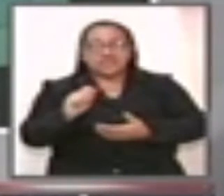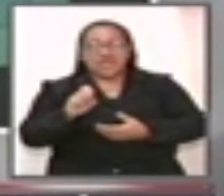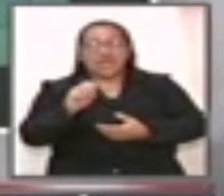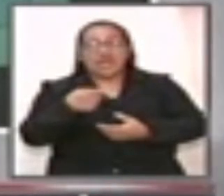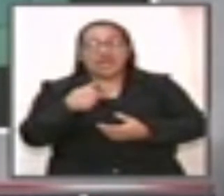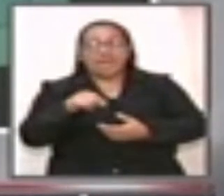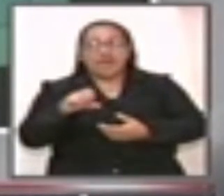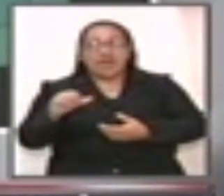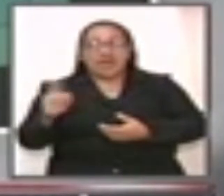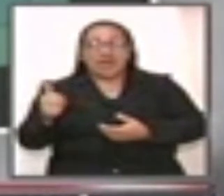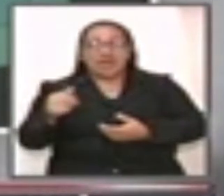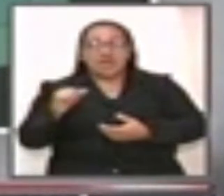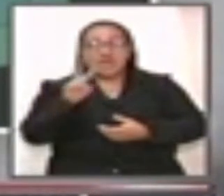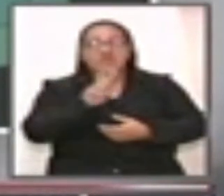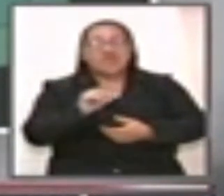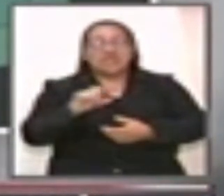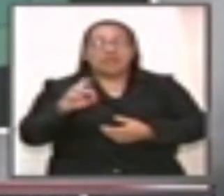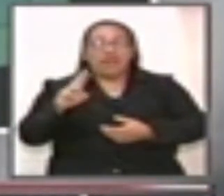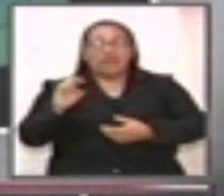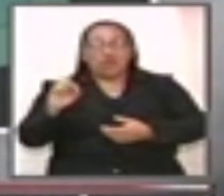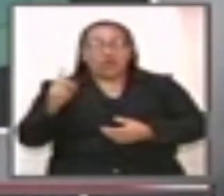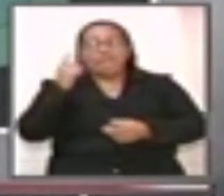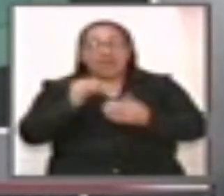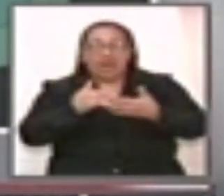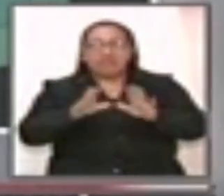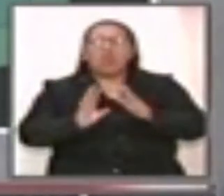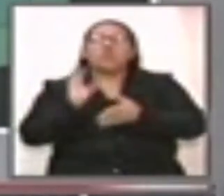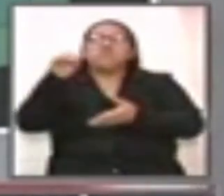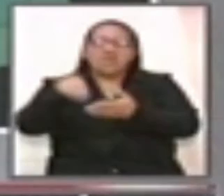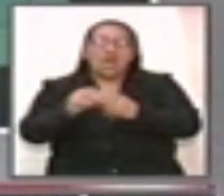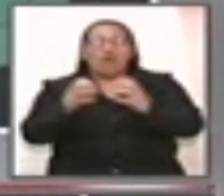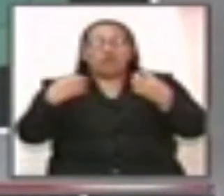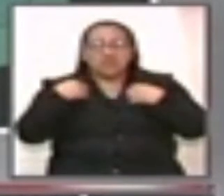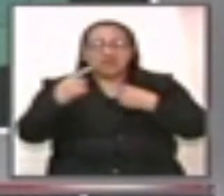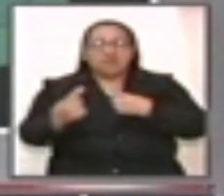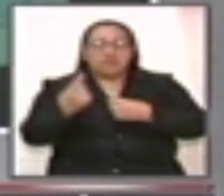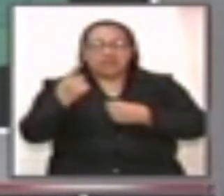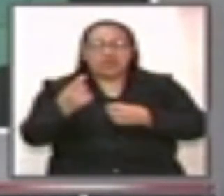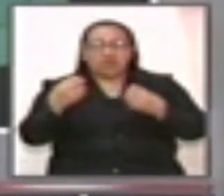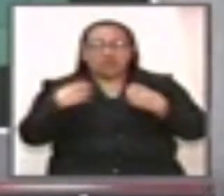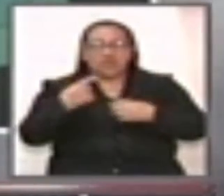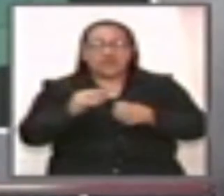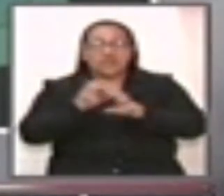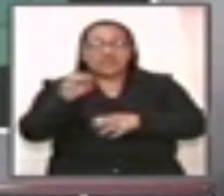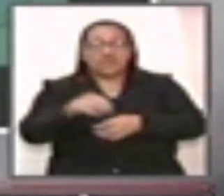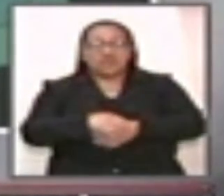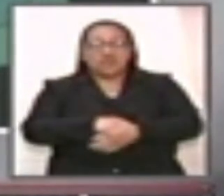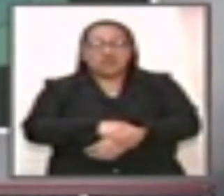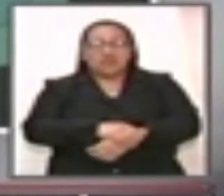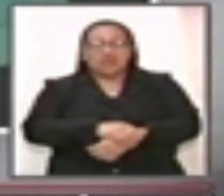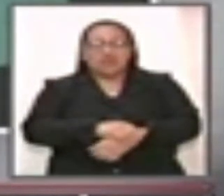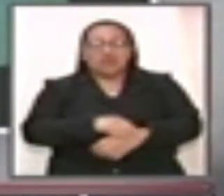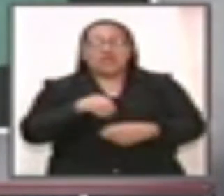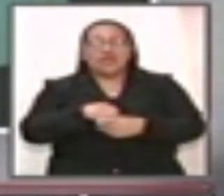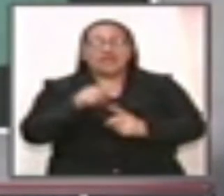y en Villa El Salvador, en Lima Sur, para lograr abrir una oficina, la primera oficina descentralizada en